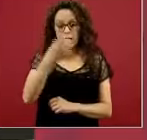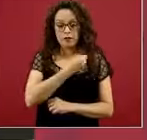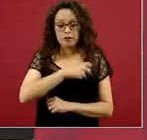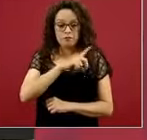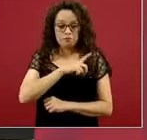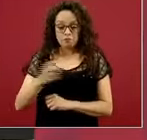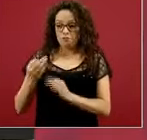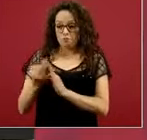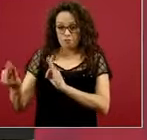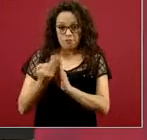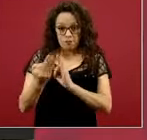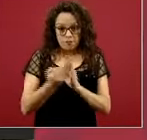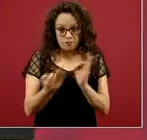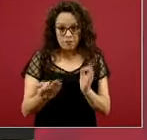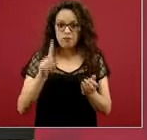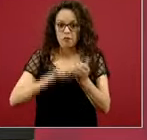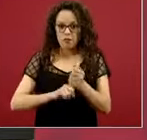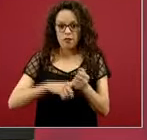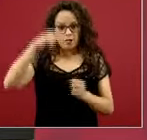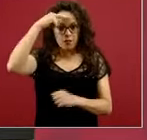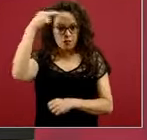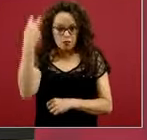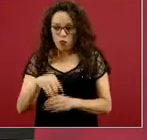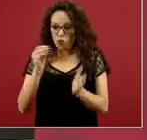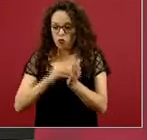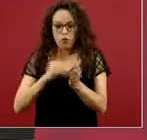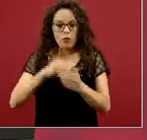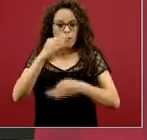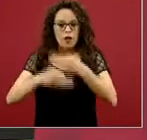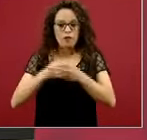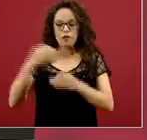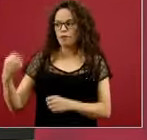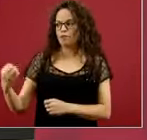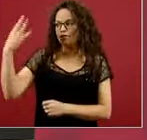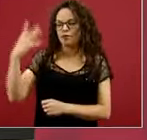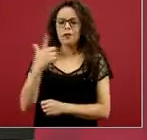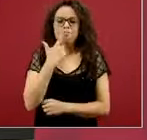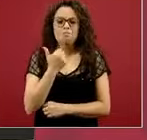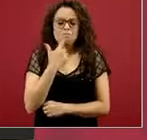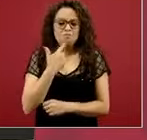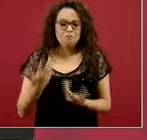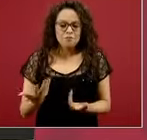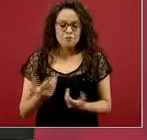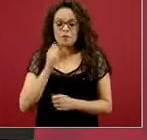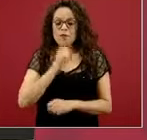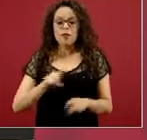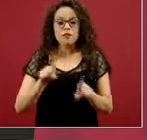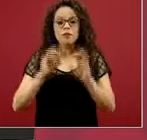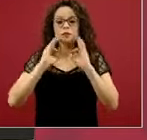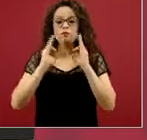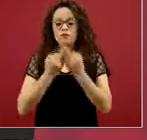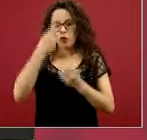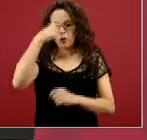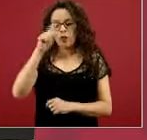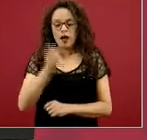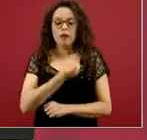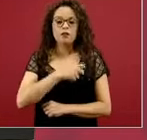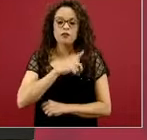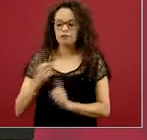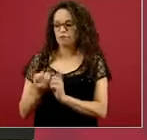pues todo el país seguía en rojo, y seguían prácticamente con las mismas medidas de la jornada de